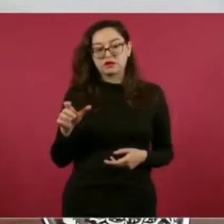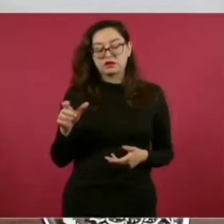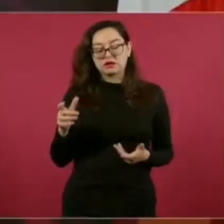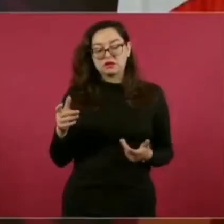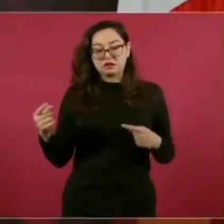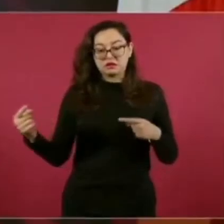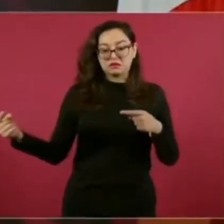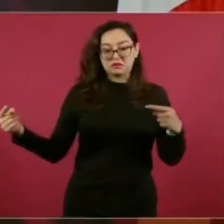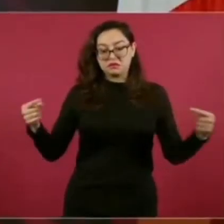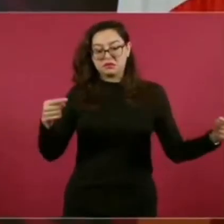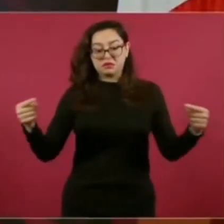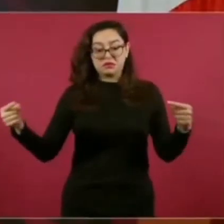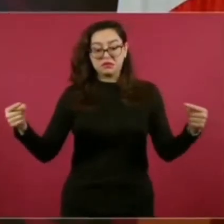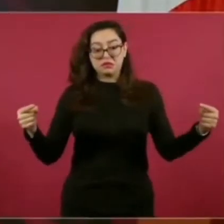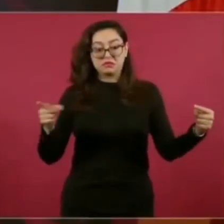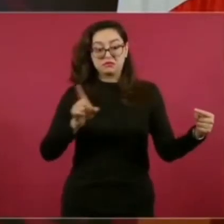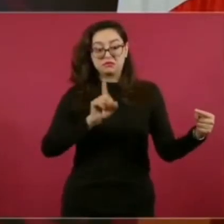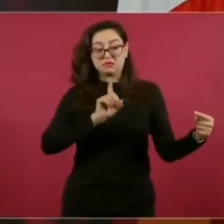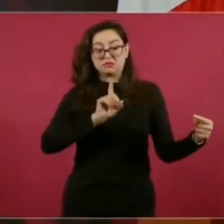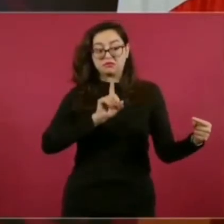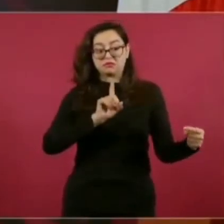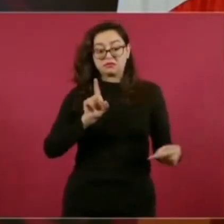lució, fue Zedillo,